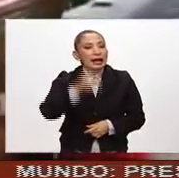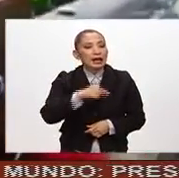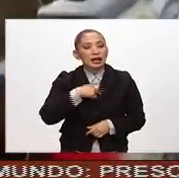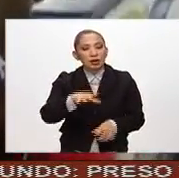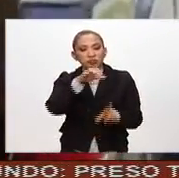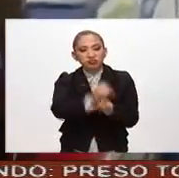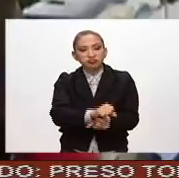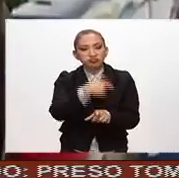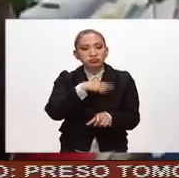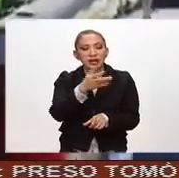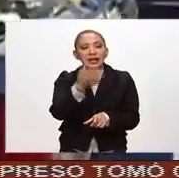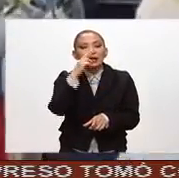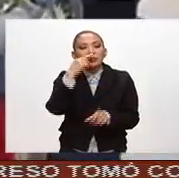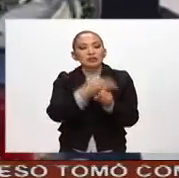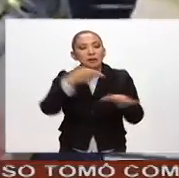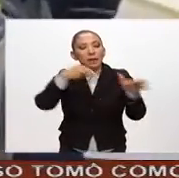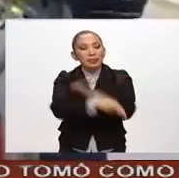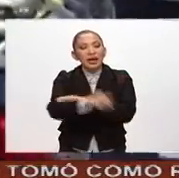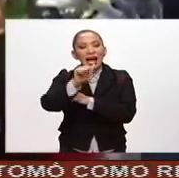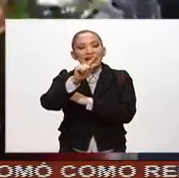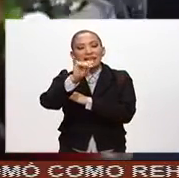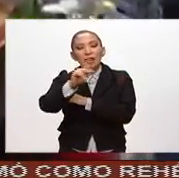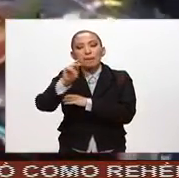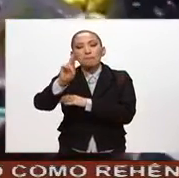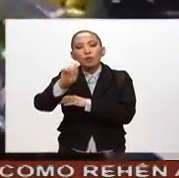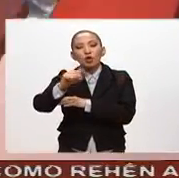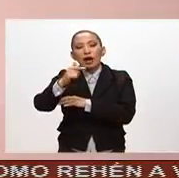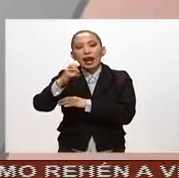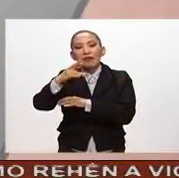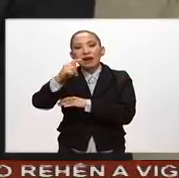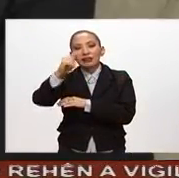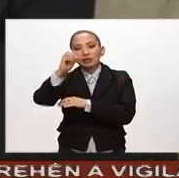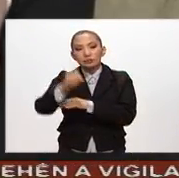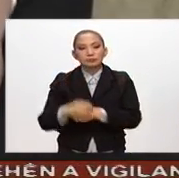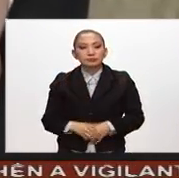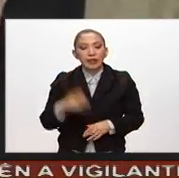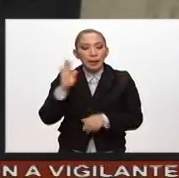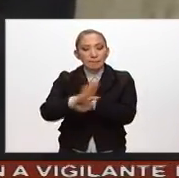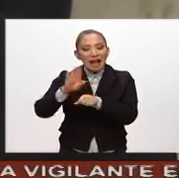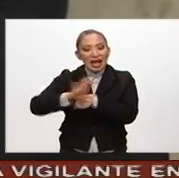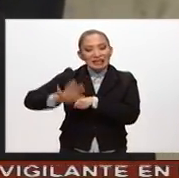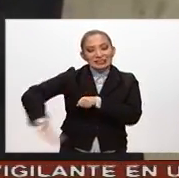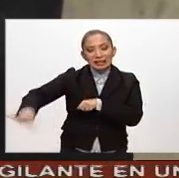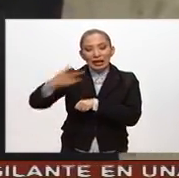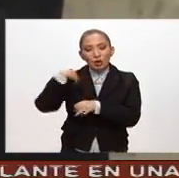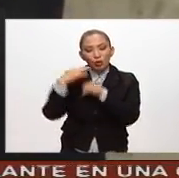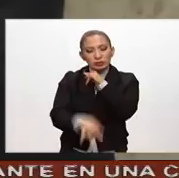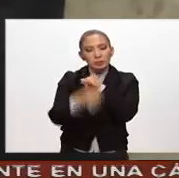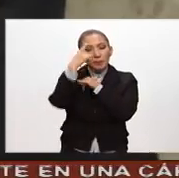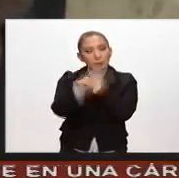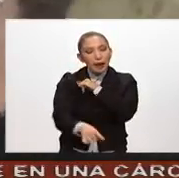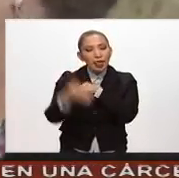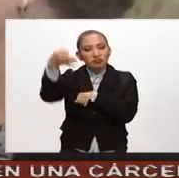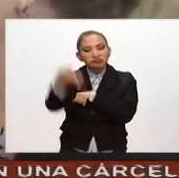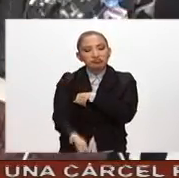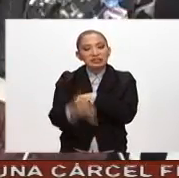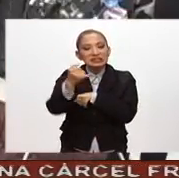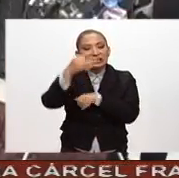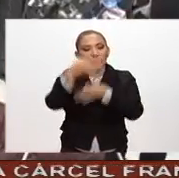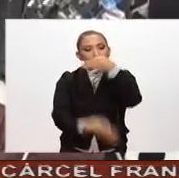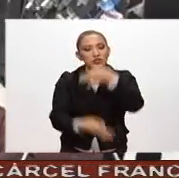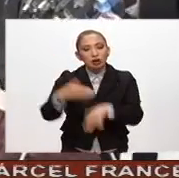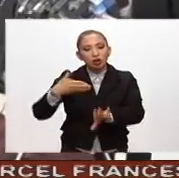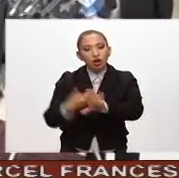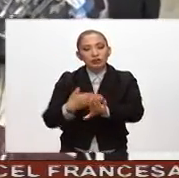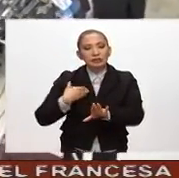cae el presunto responsable de asesinar al alcalde de Pungarabato. En Brasil, recta final para la aprobación de juicio